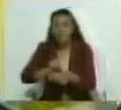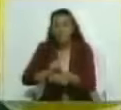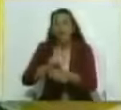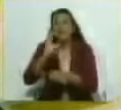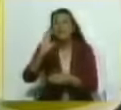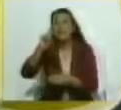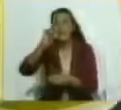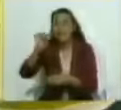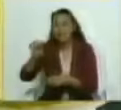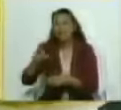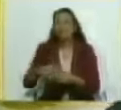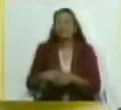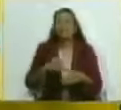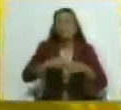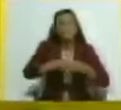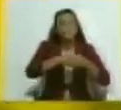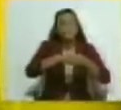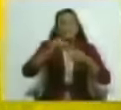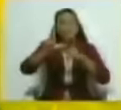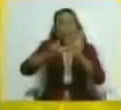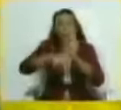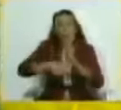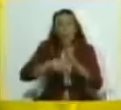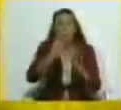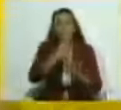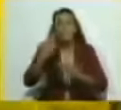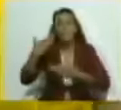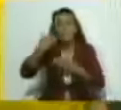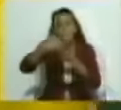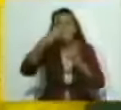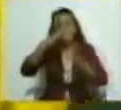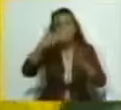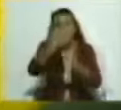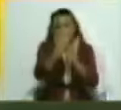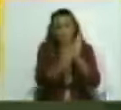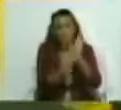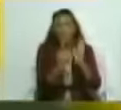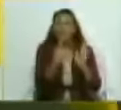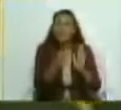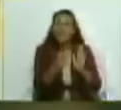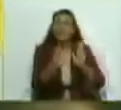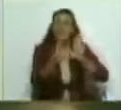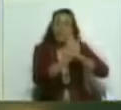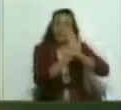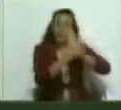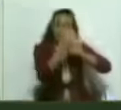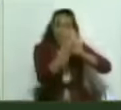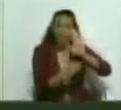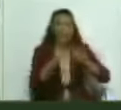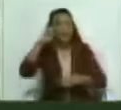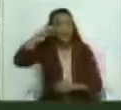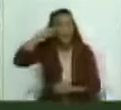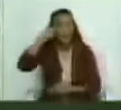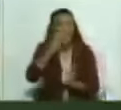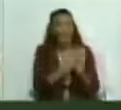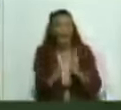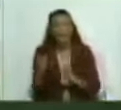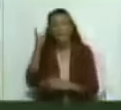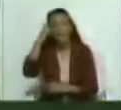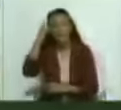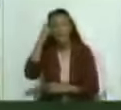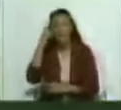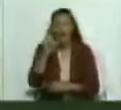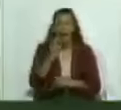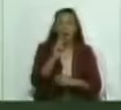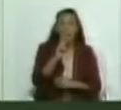Consejo Nacional Electoral, luego de haber cumplido con la normativa que establece el ente electoral. Recordemos que a lo largo de estos días y desde el